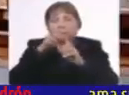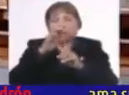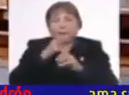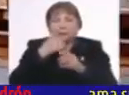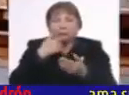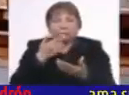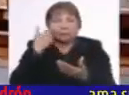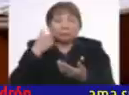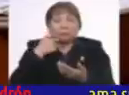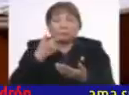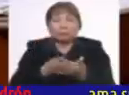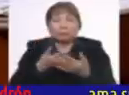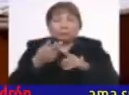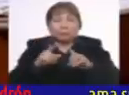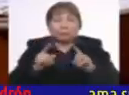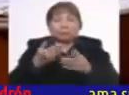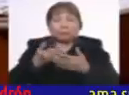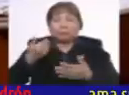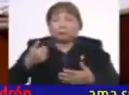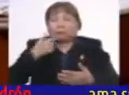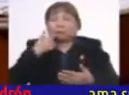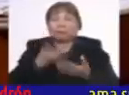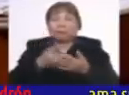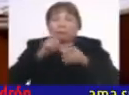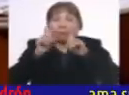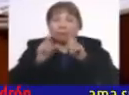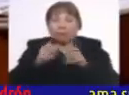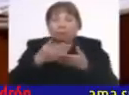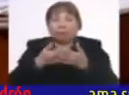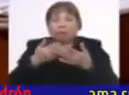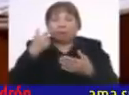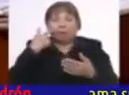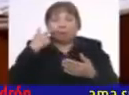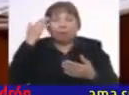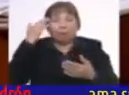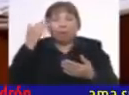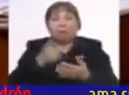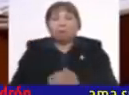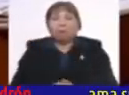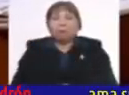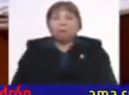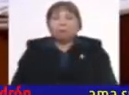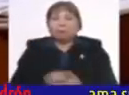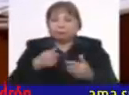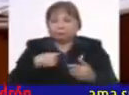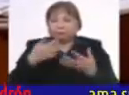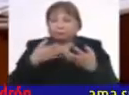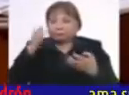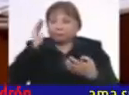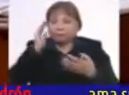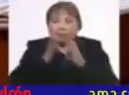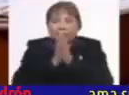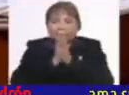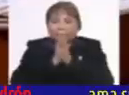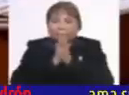eso es lo que se ha dicho pero antes de eso de preguntarle sobre lo que conoce yo sí quiero saber por